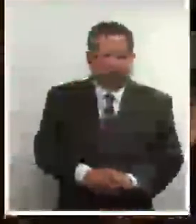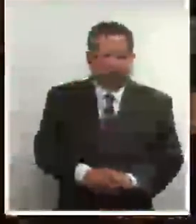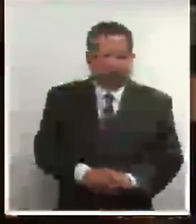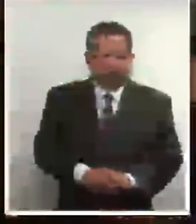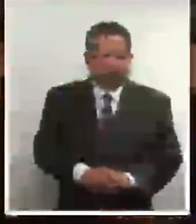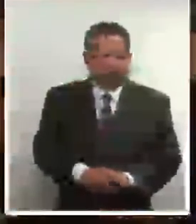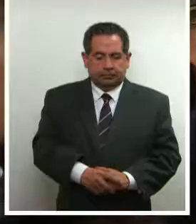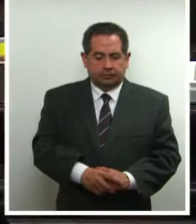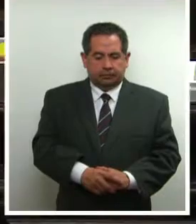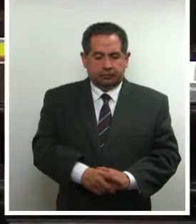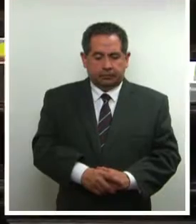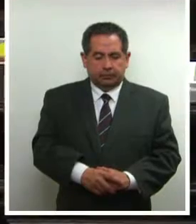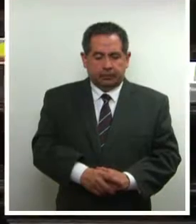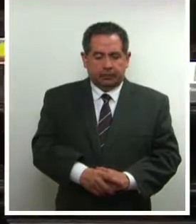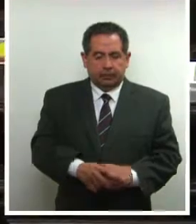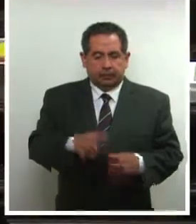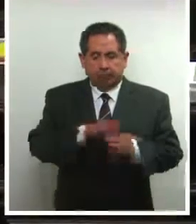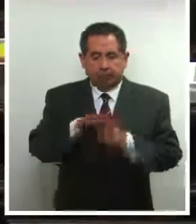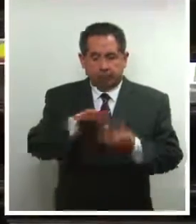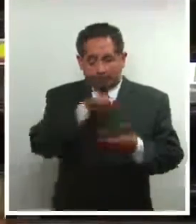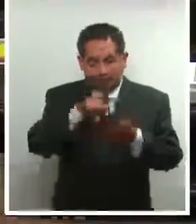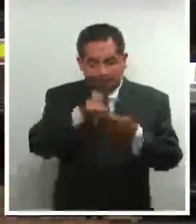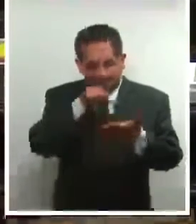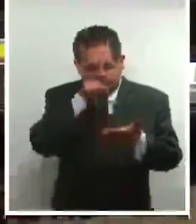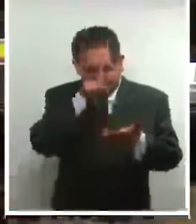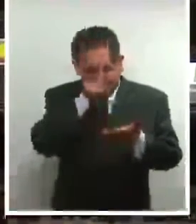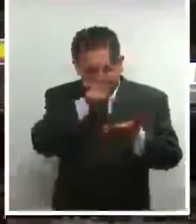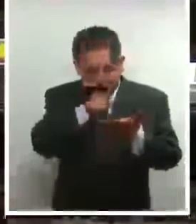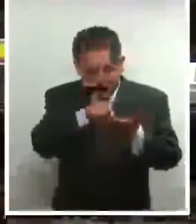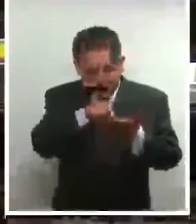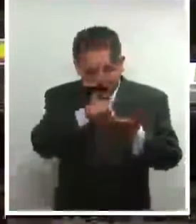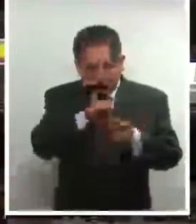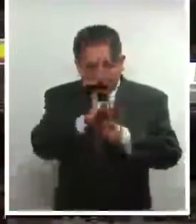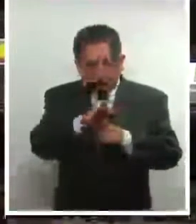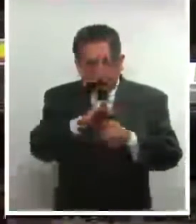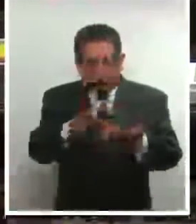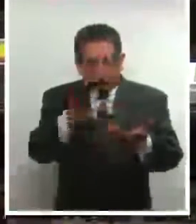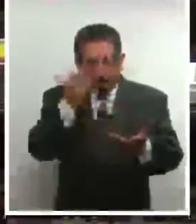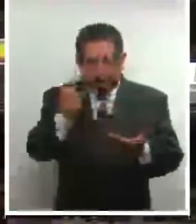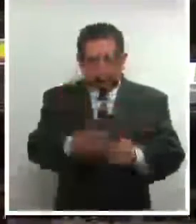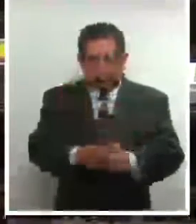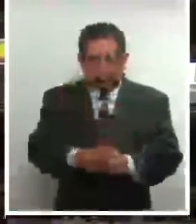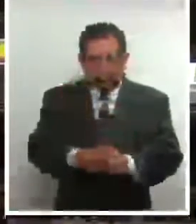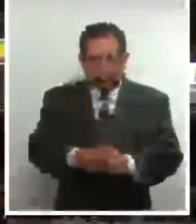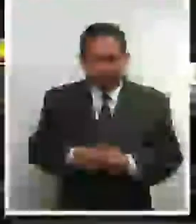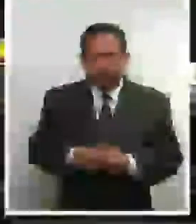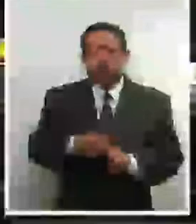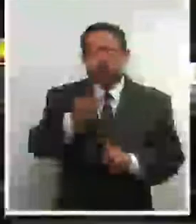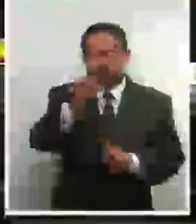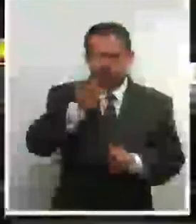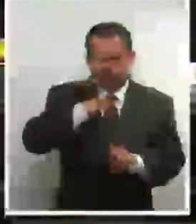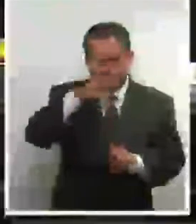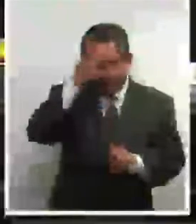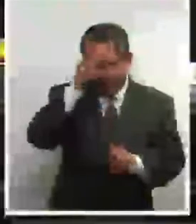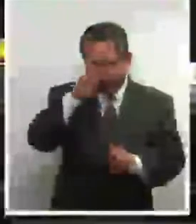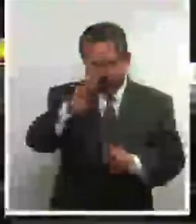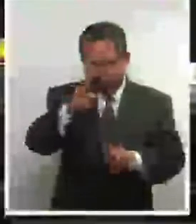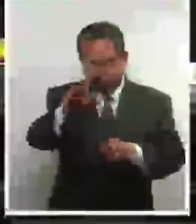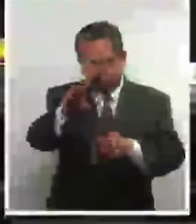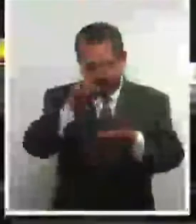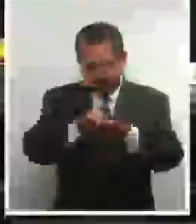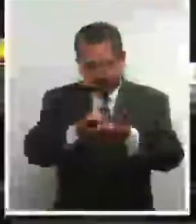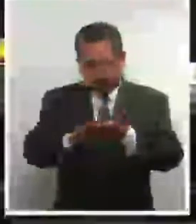Muy bien, ¿en qué parte? Porque sí está difícil atinar a la primera. Pero lo retomamos, estoy de acuerdo,